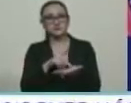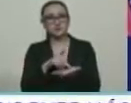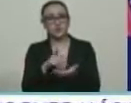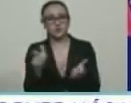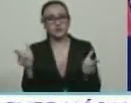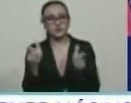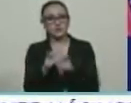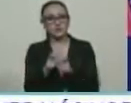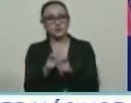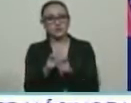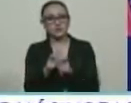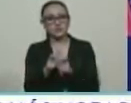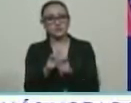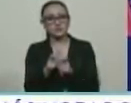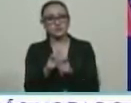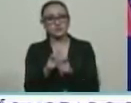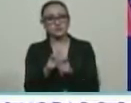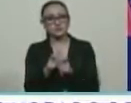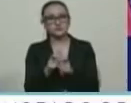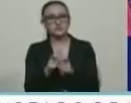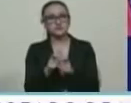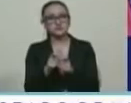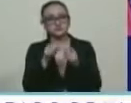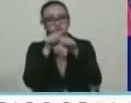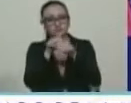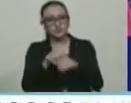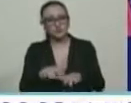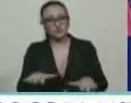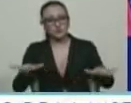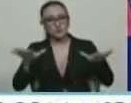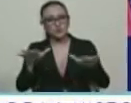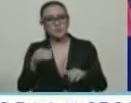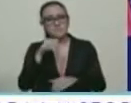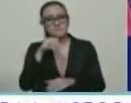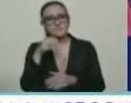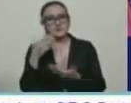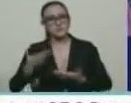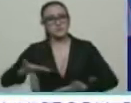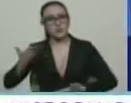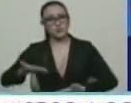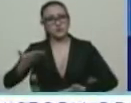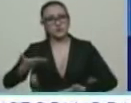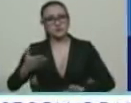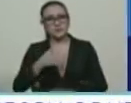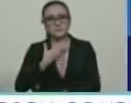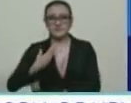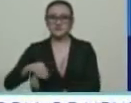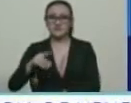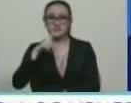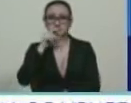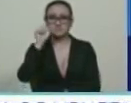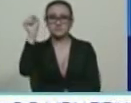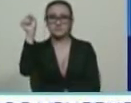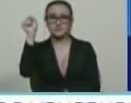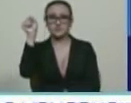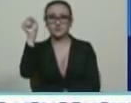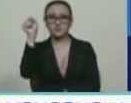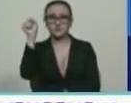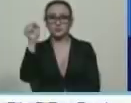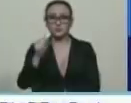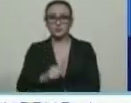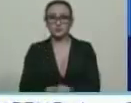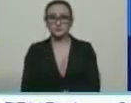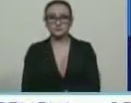cumbre fue un mensaje inmensamente importante. Y el presidente Nicolás Maduro también